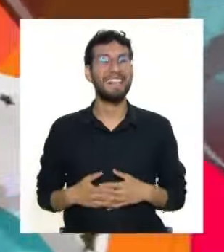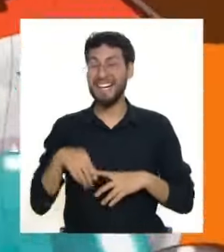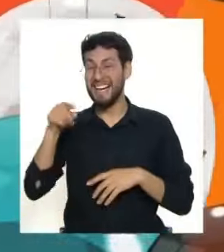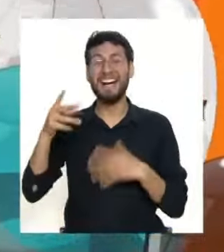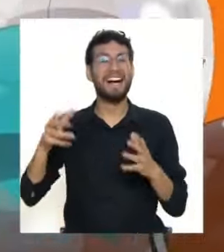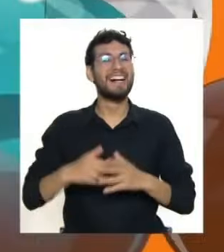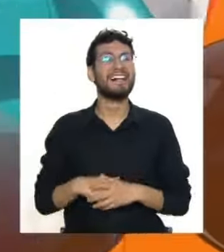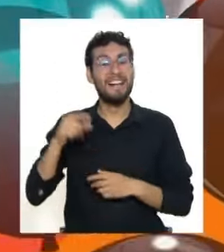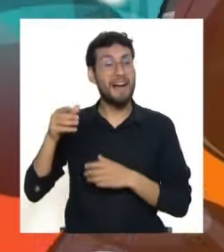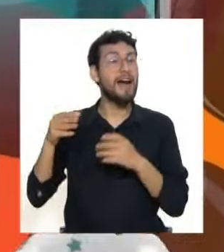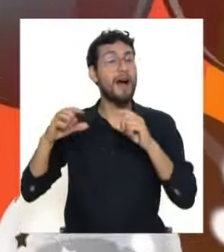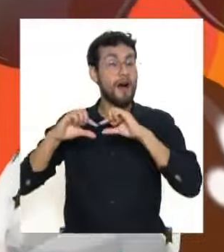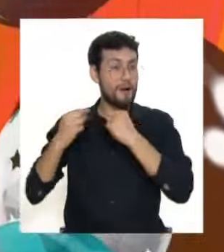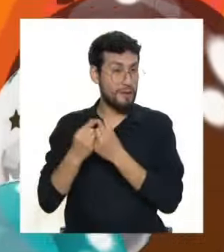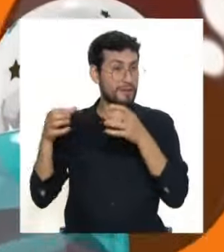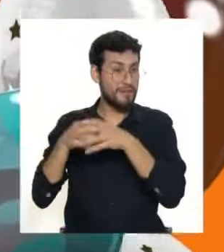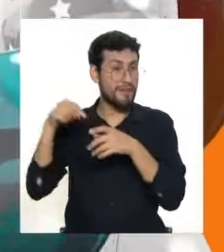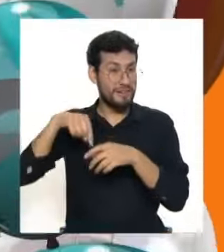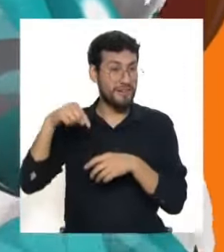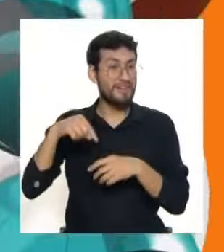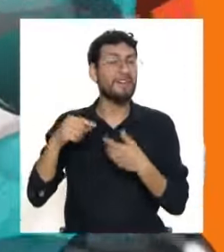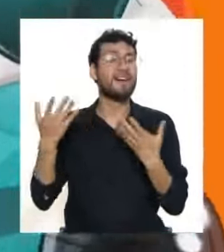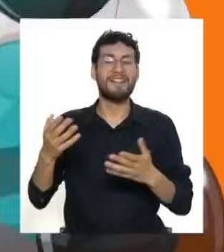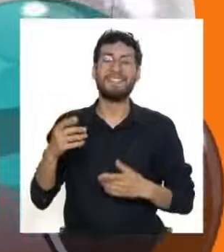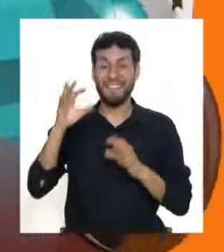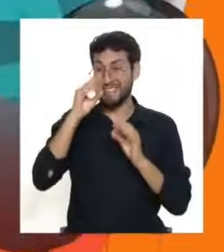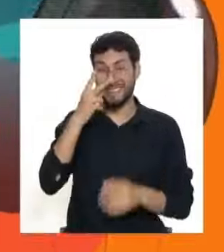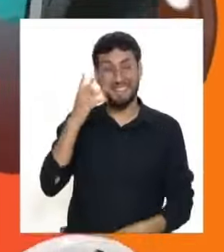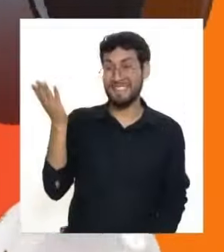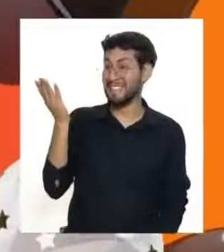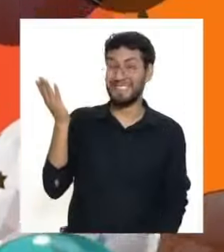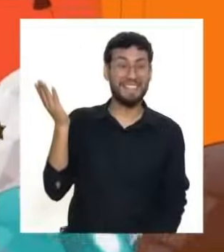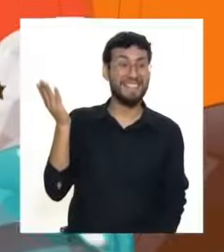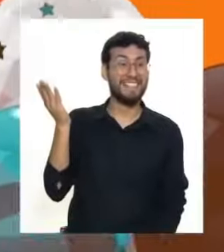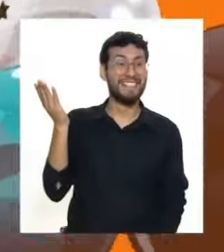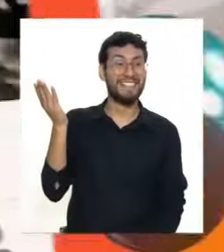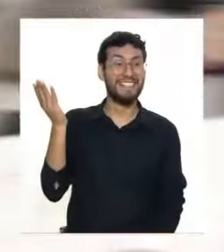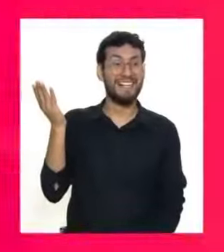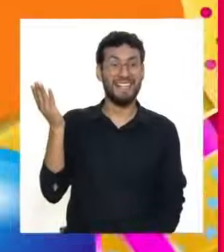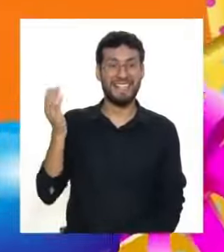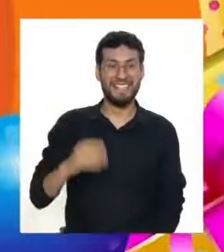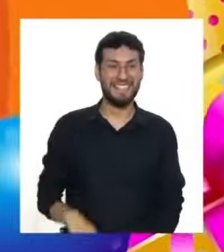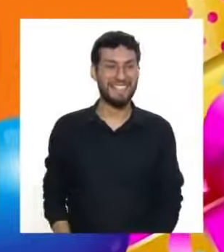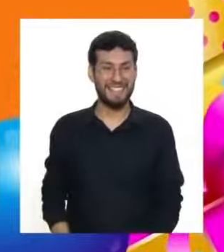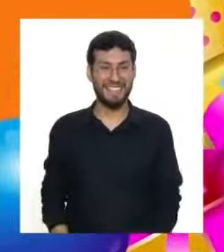parte del equipo de producción, está aquí en nuestra conciencia. Mira.